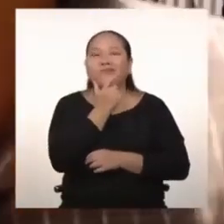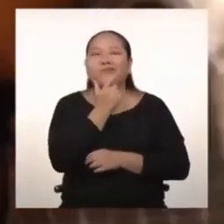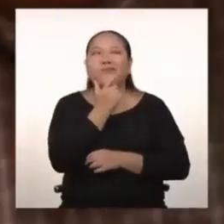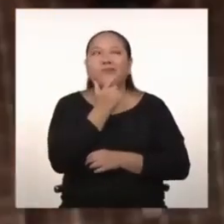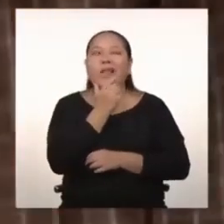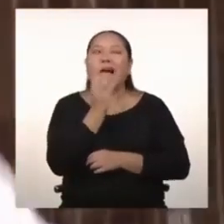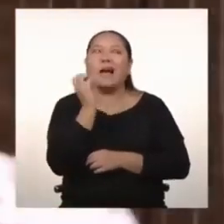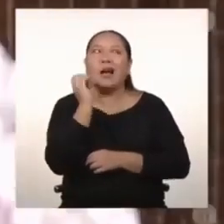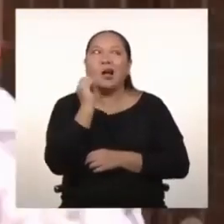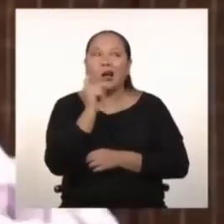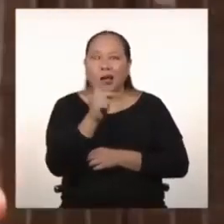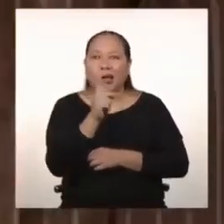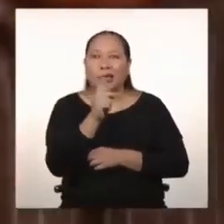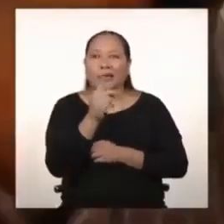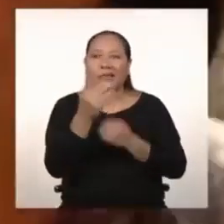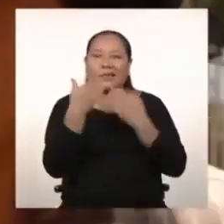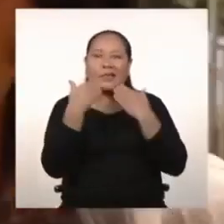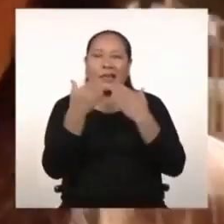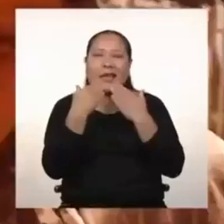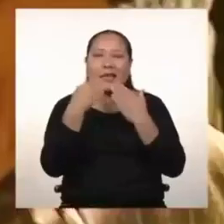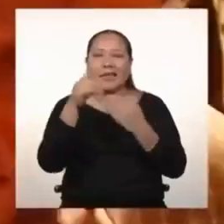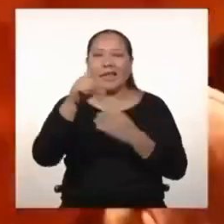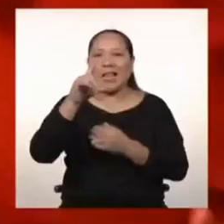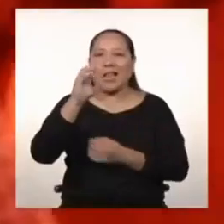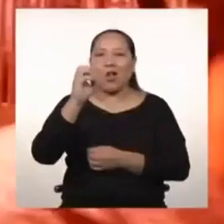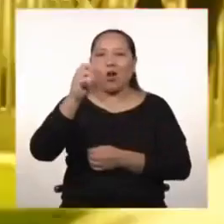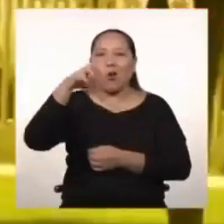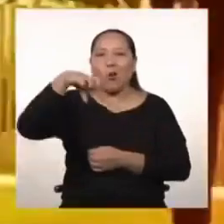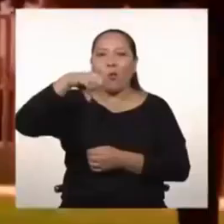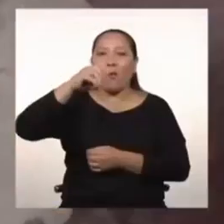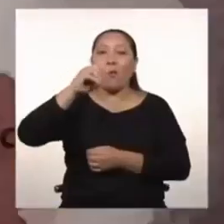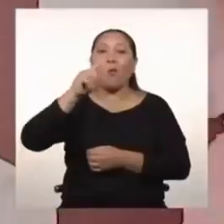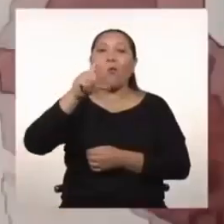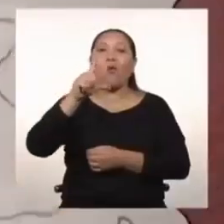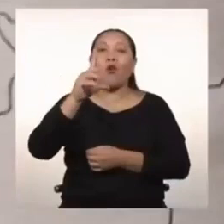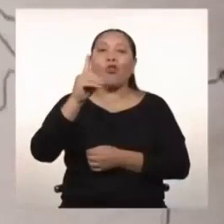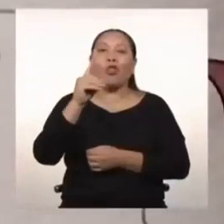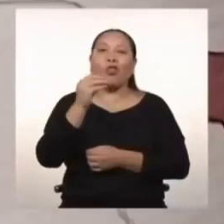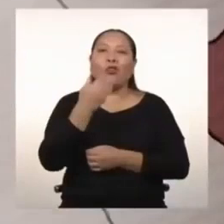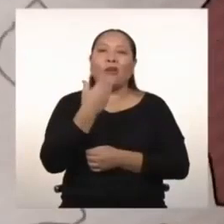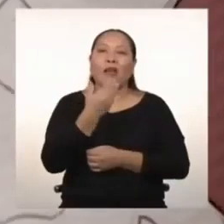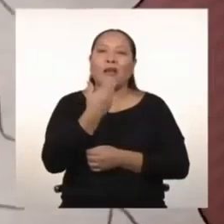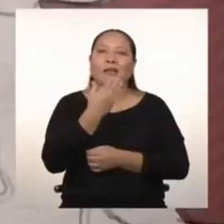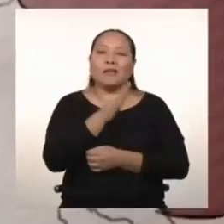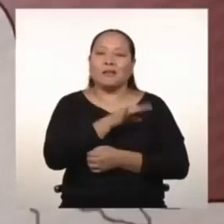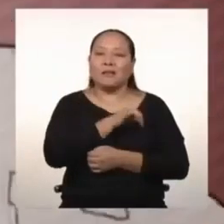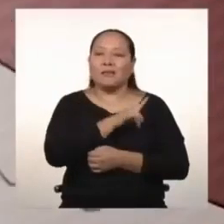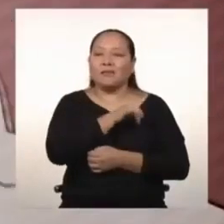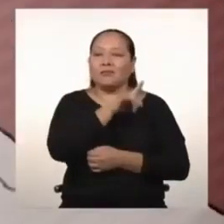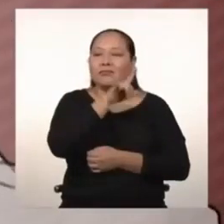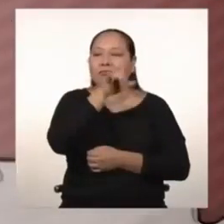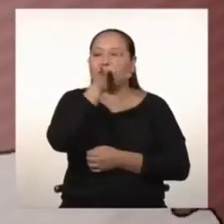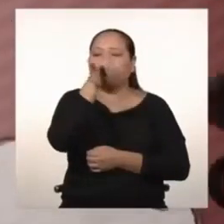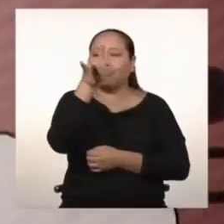Eso. Gracias, Leopoldo. ¿De qué? Nos vemos. Encantado. Nos vemos.